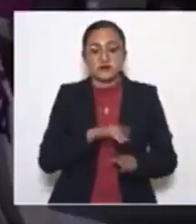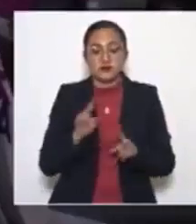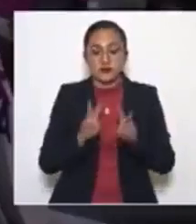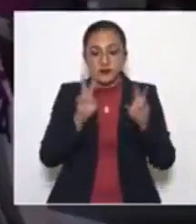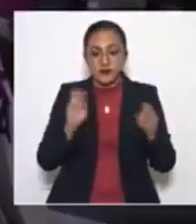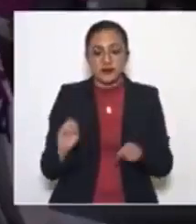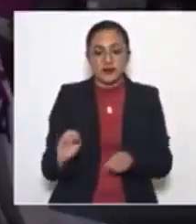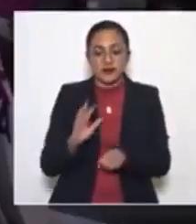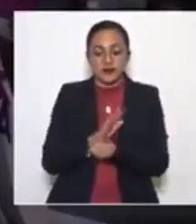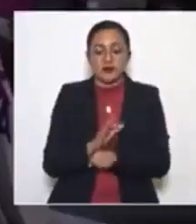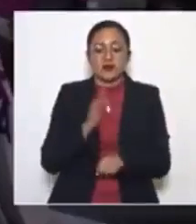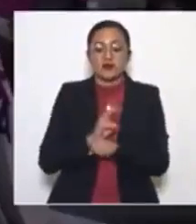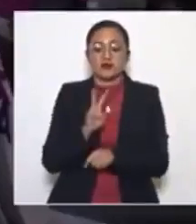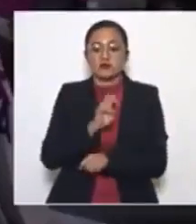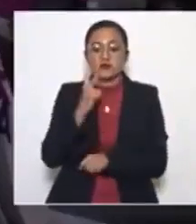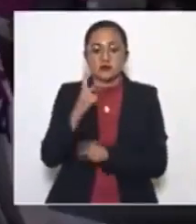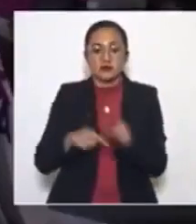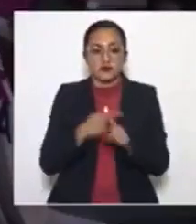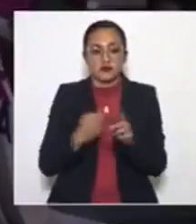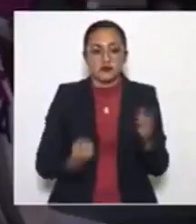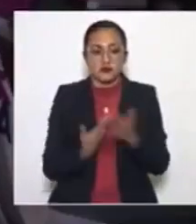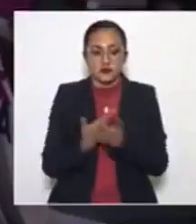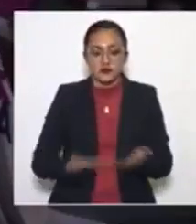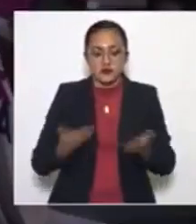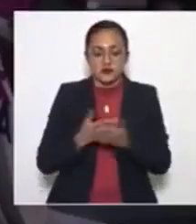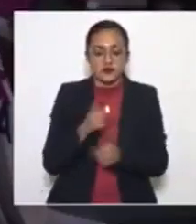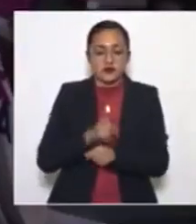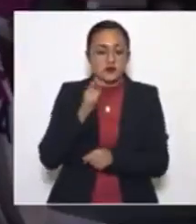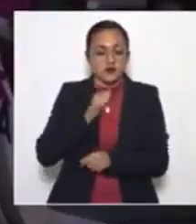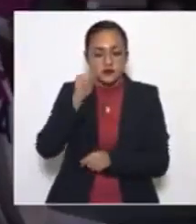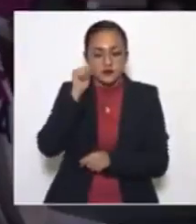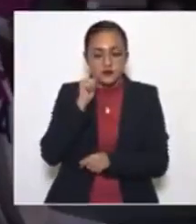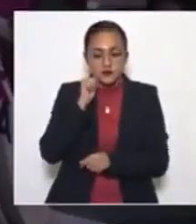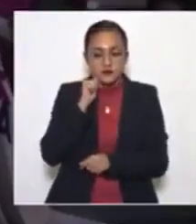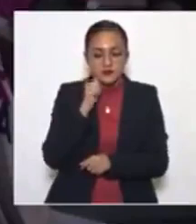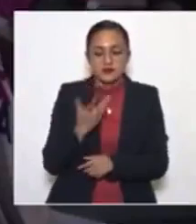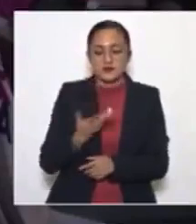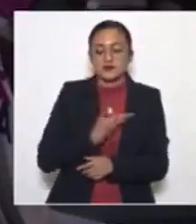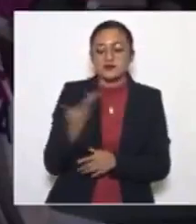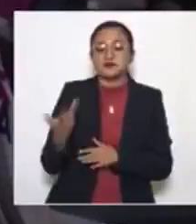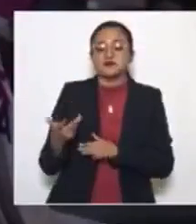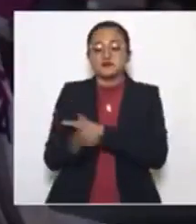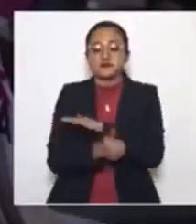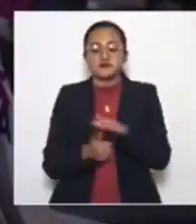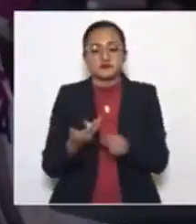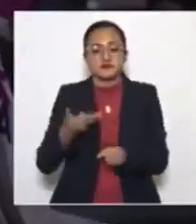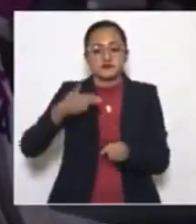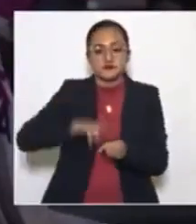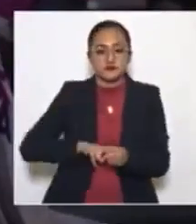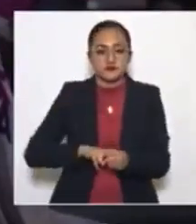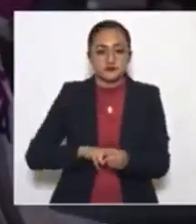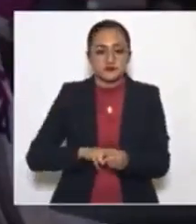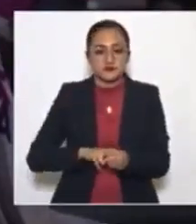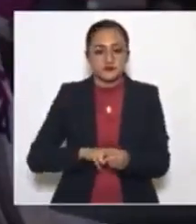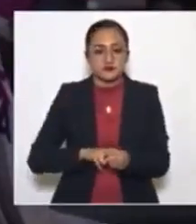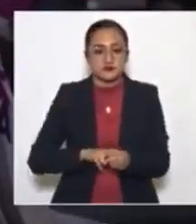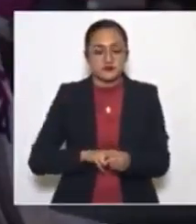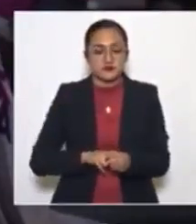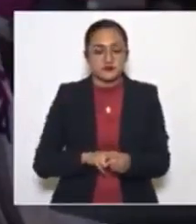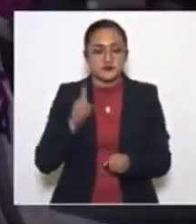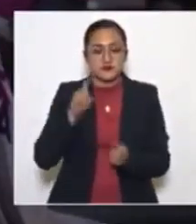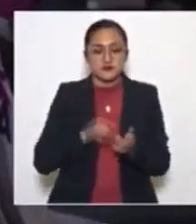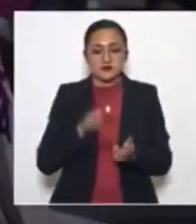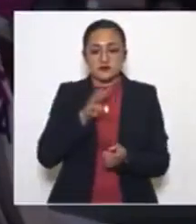tema COVID, 202 casos nuevos en comparación al día de ayer. Tenemos casos activos, incluyendo ambulatorios